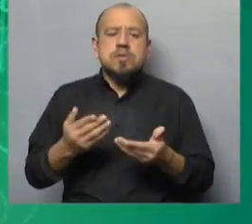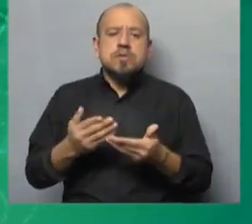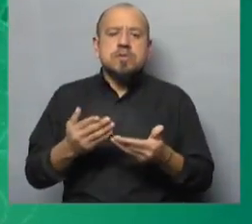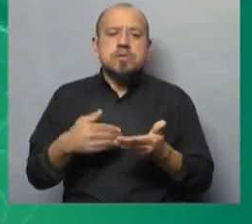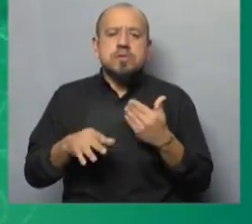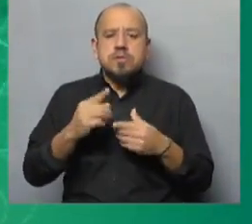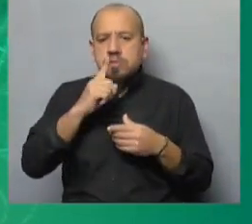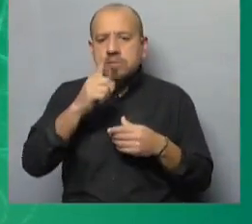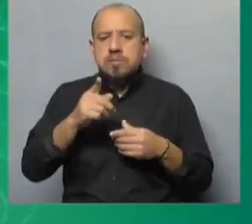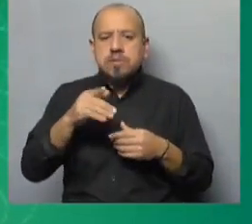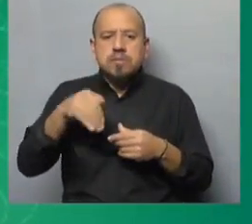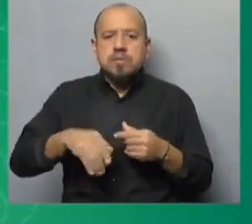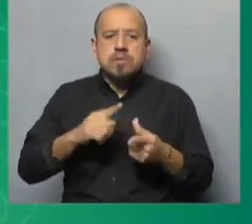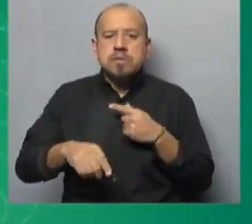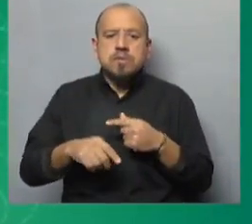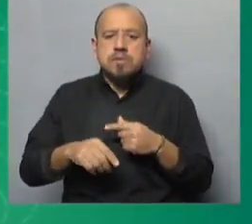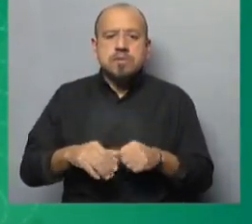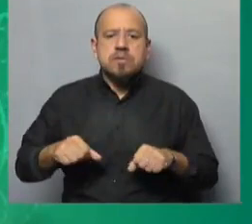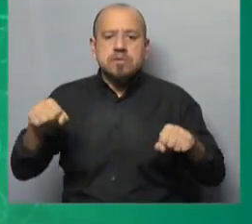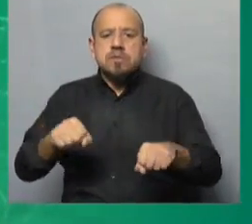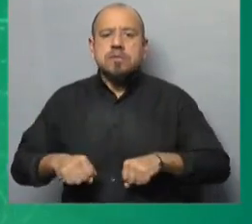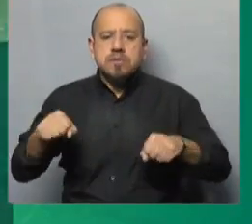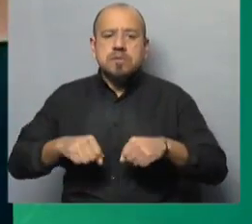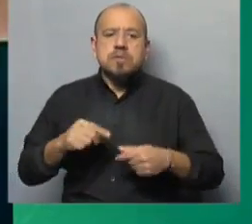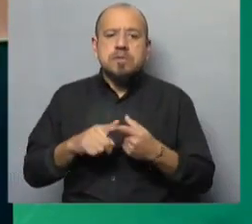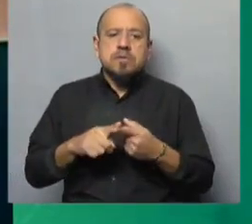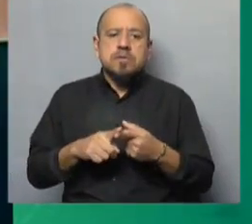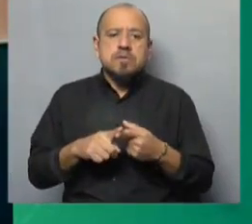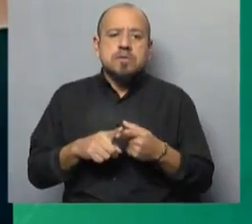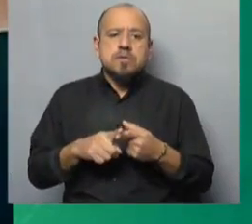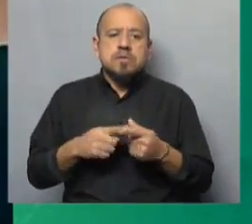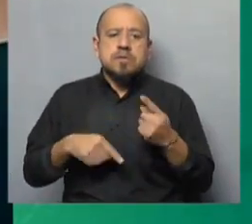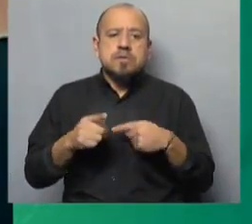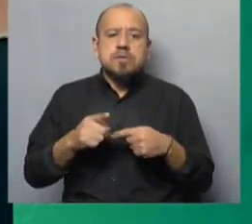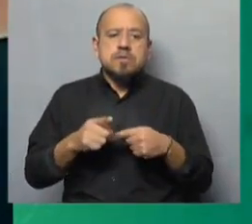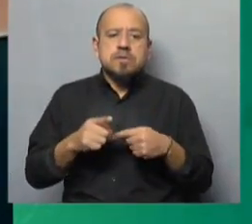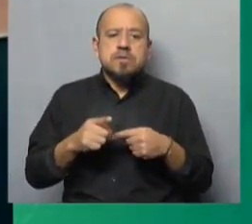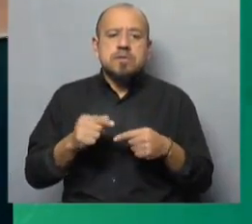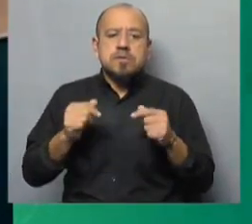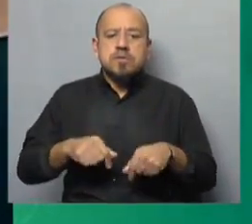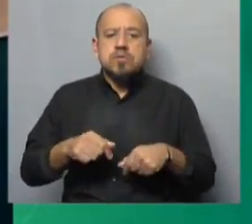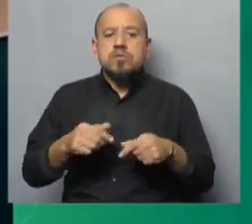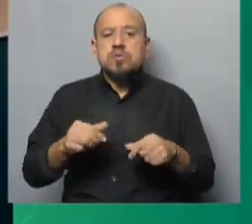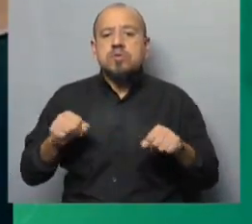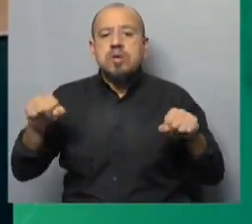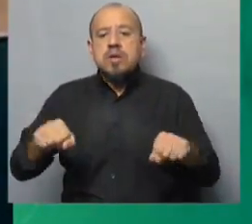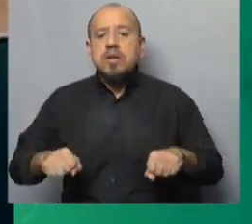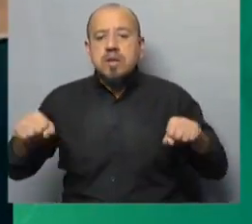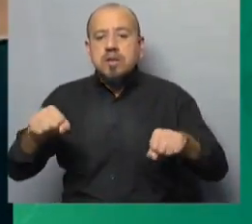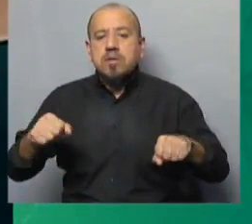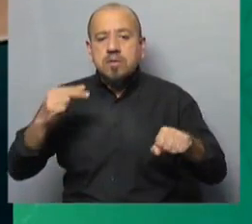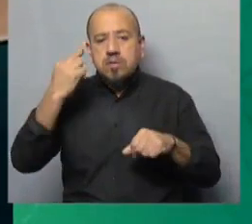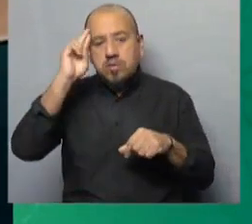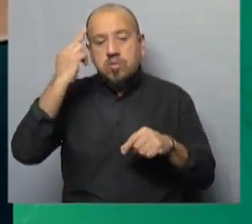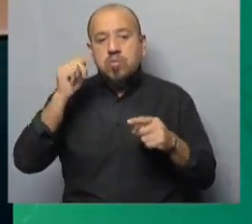diez metros cuando él dijo me voy me voy me voy y eso es empate a la técnica o sea hoy por hoy el ritmo de uruguay los botes de